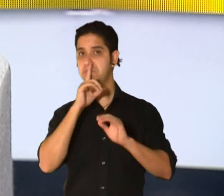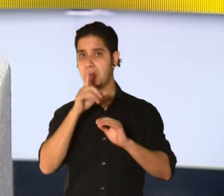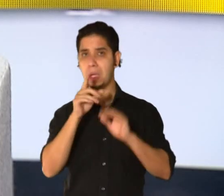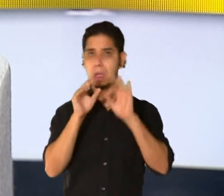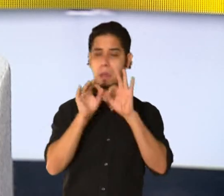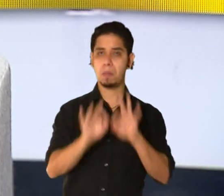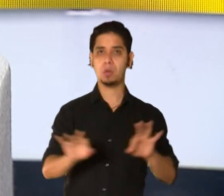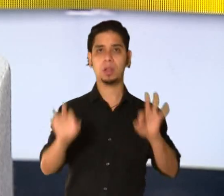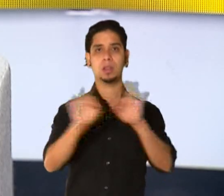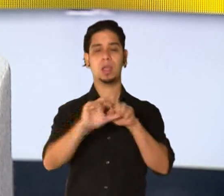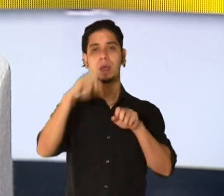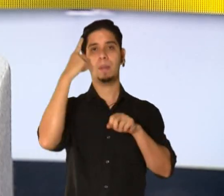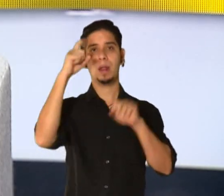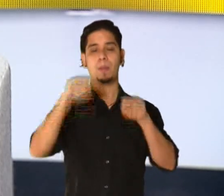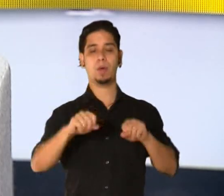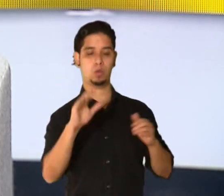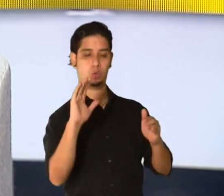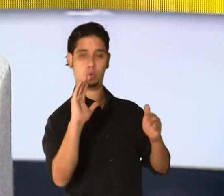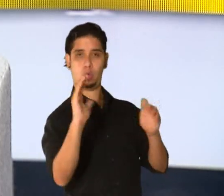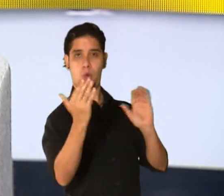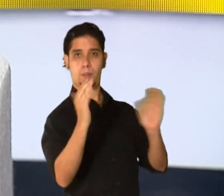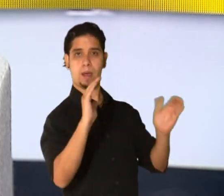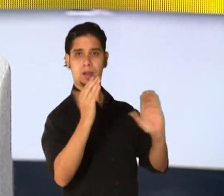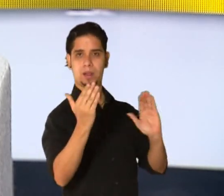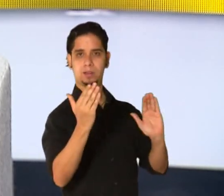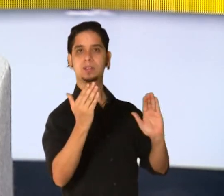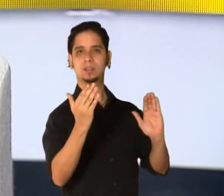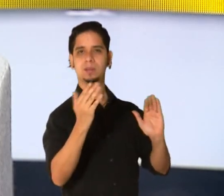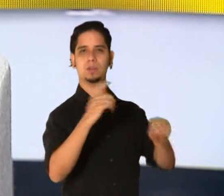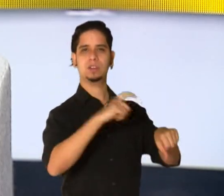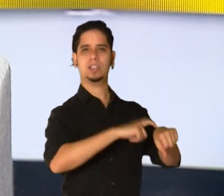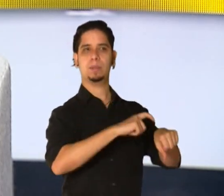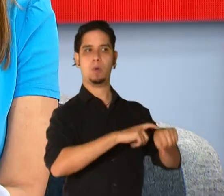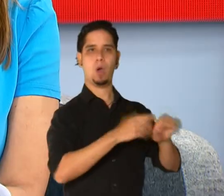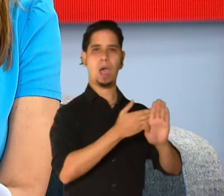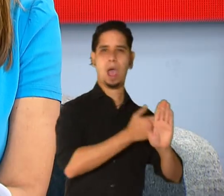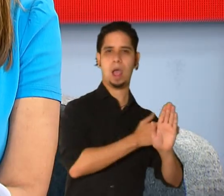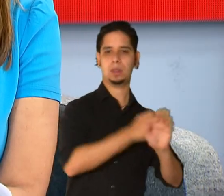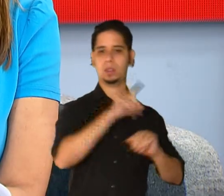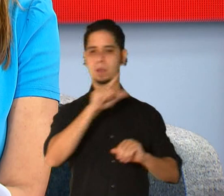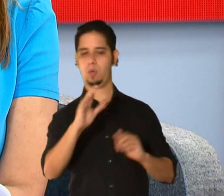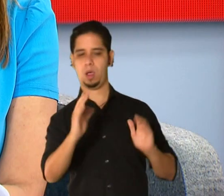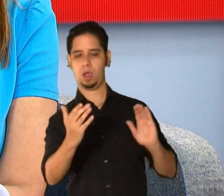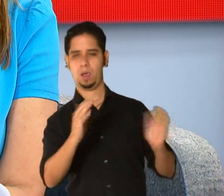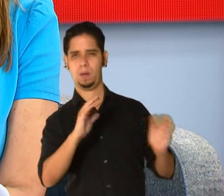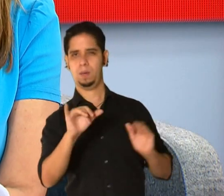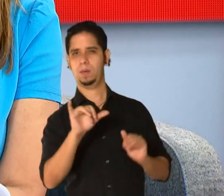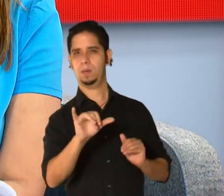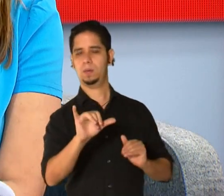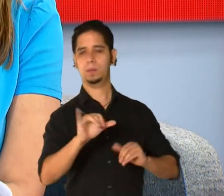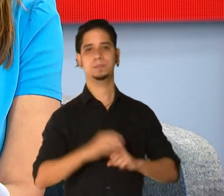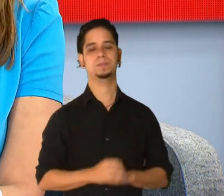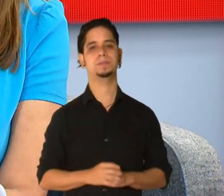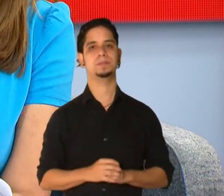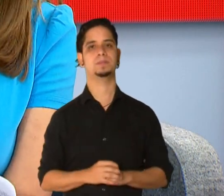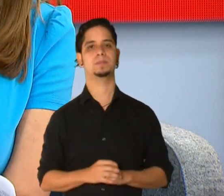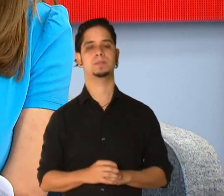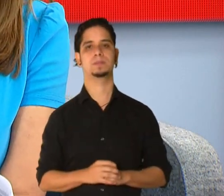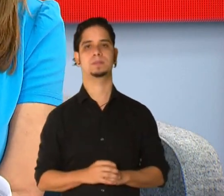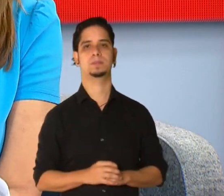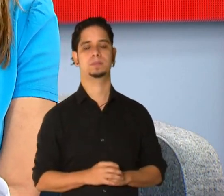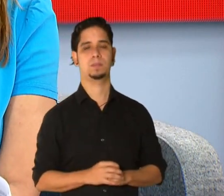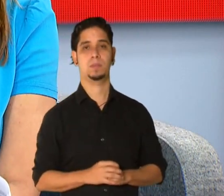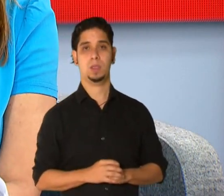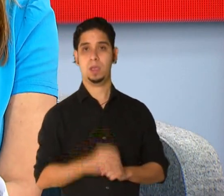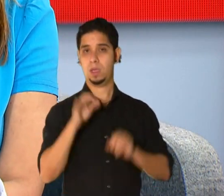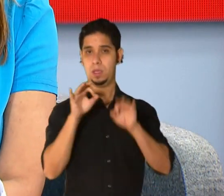válida para una comparación en los cambios a través del tiempo en la comunidad. Es importante porque también, y lo conversaba fuera